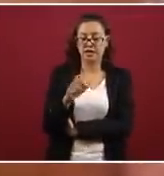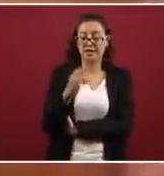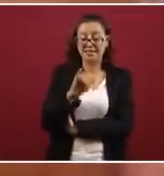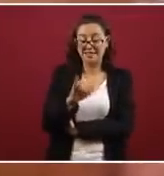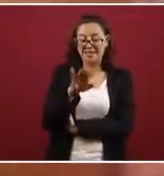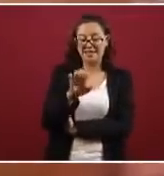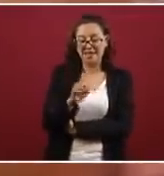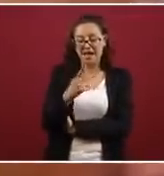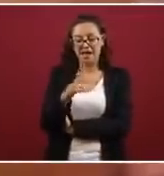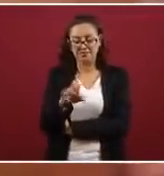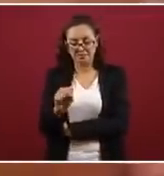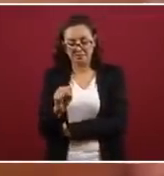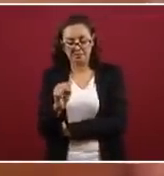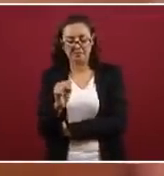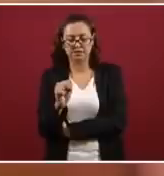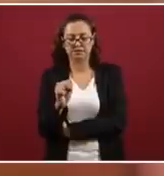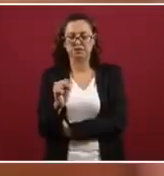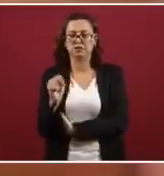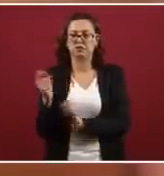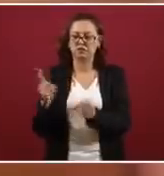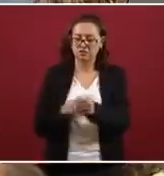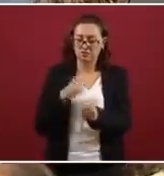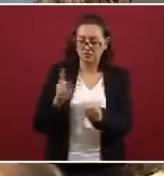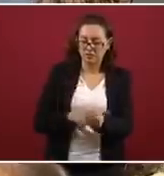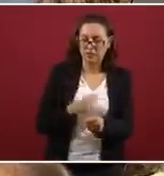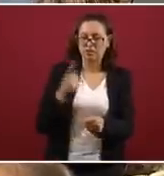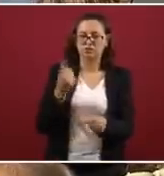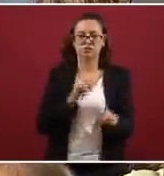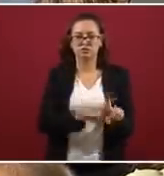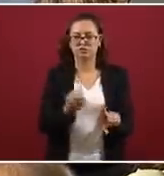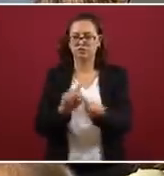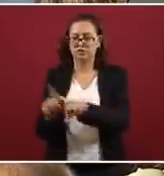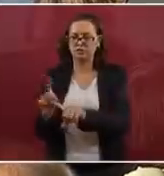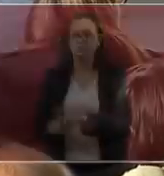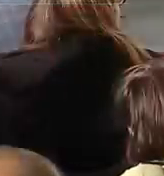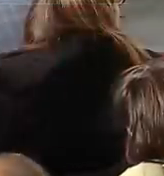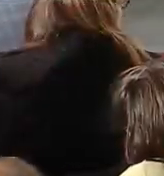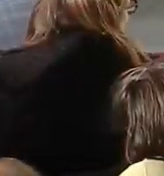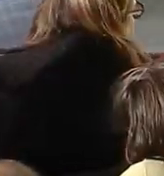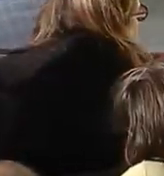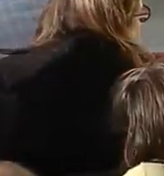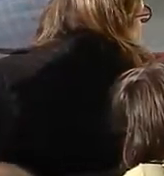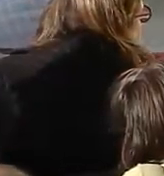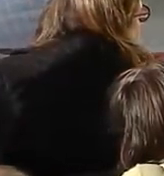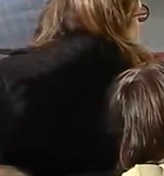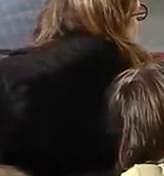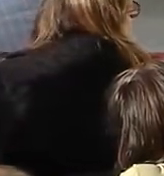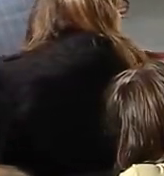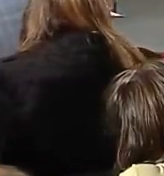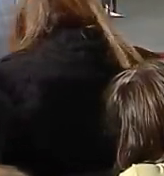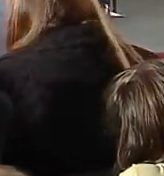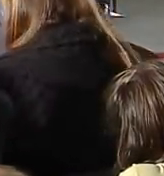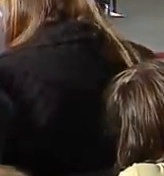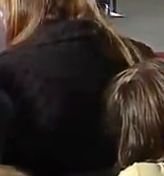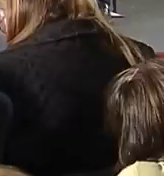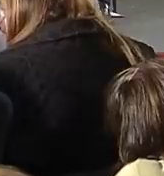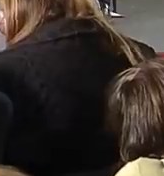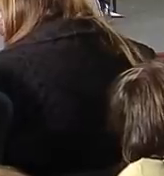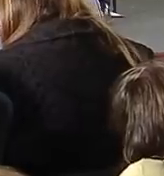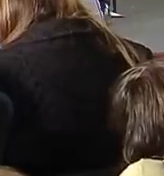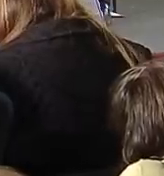sí da recursos, ¿no? Pero no se ha frenado el consumo de